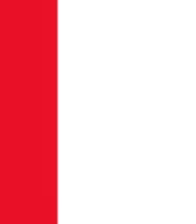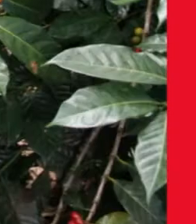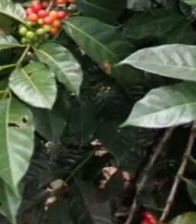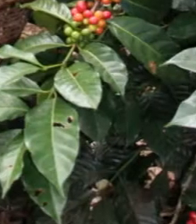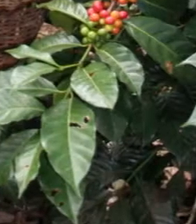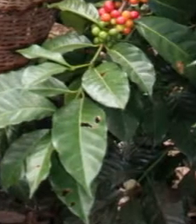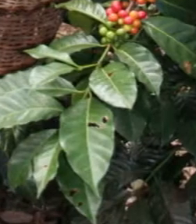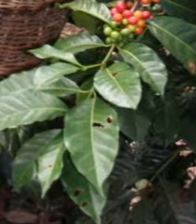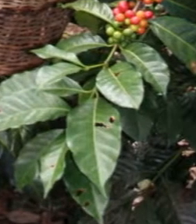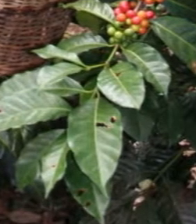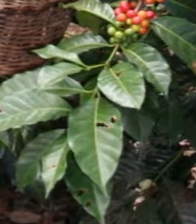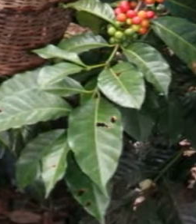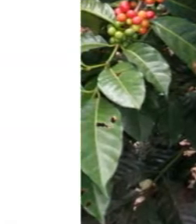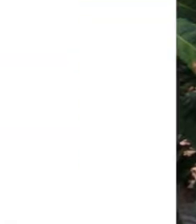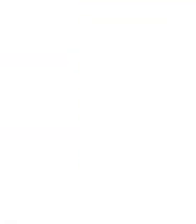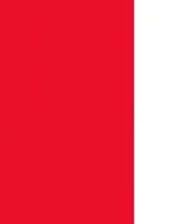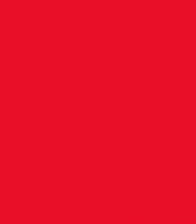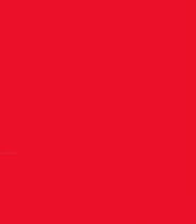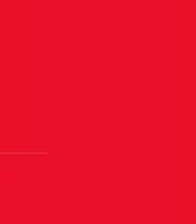y